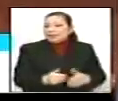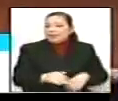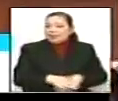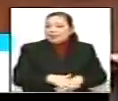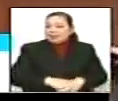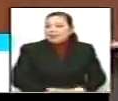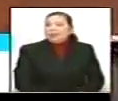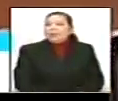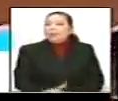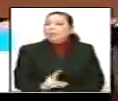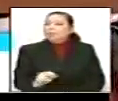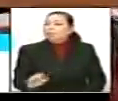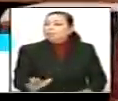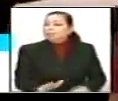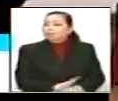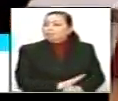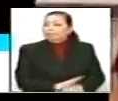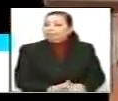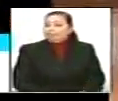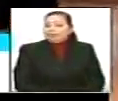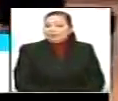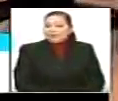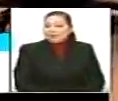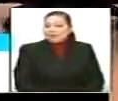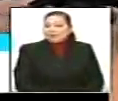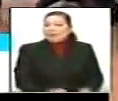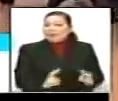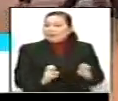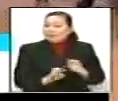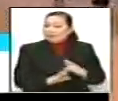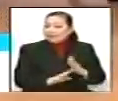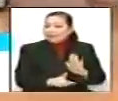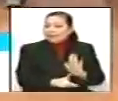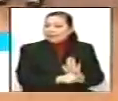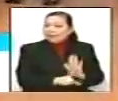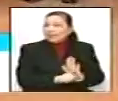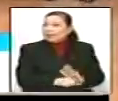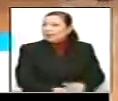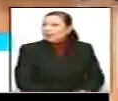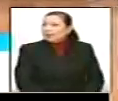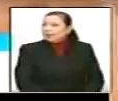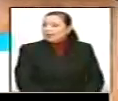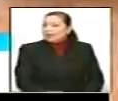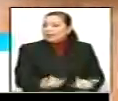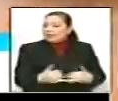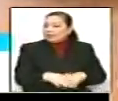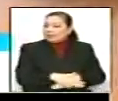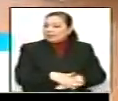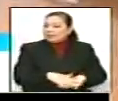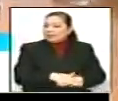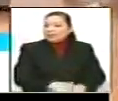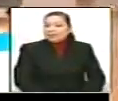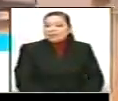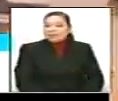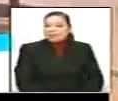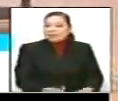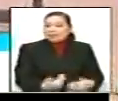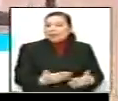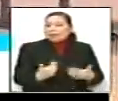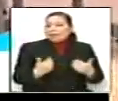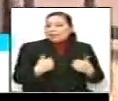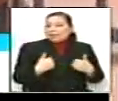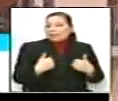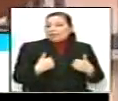gestión no completó en sanear los terrenos físicos legales. Entonces, esta gestión ya tiene